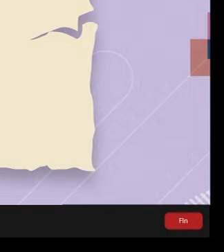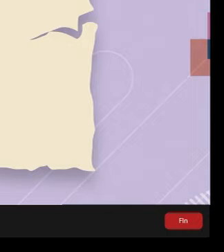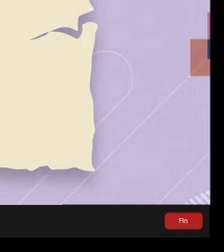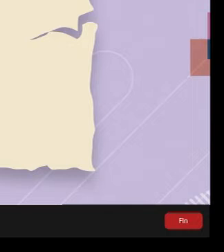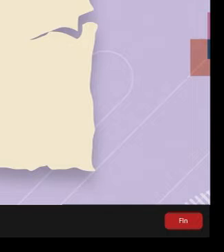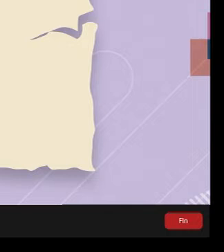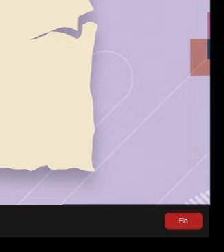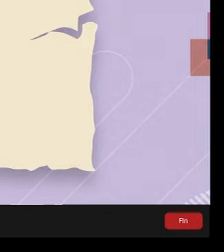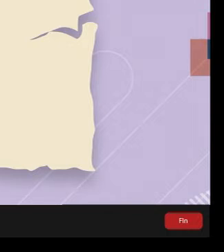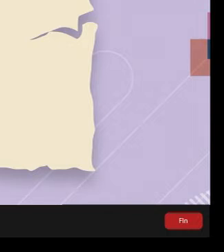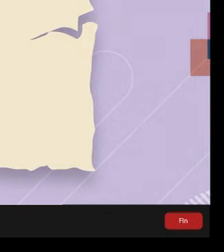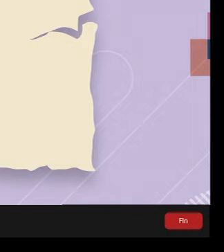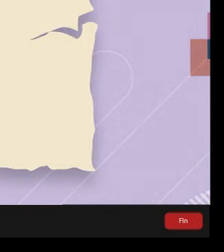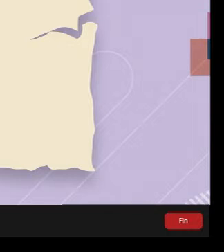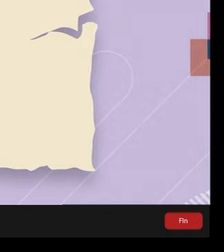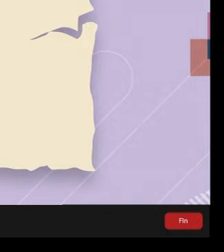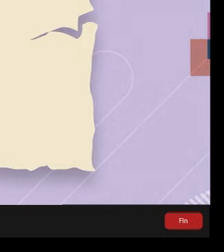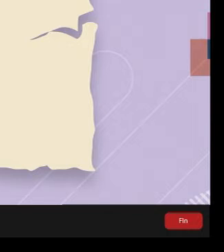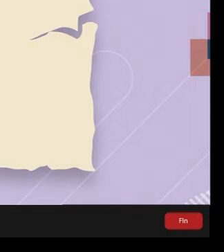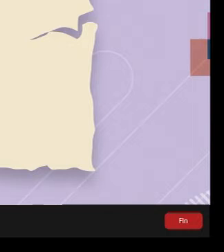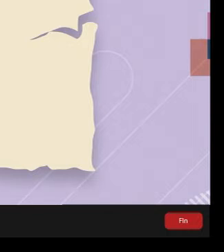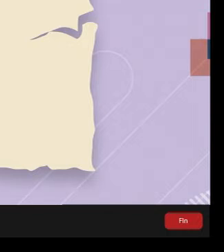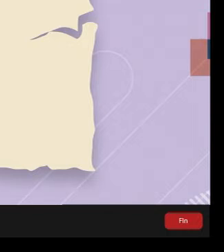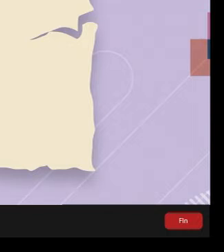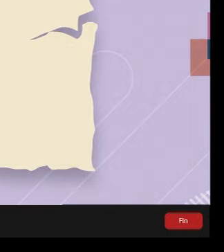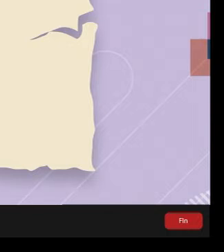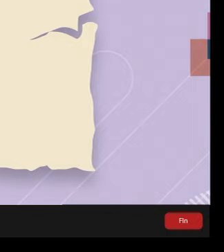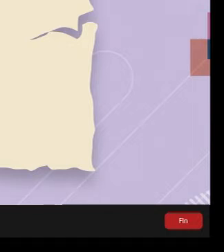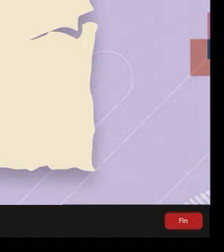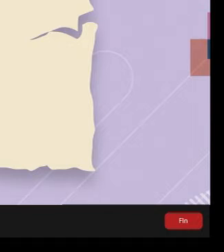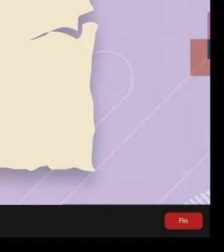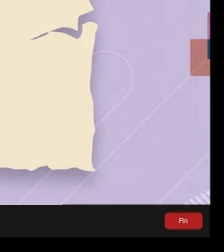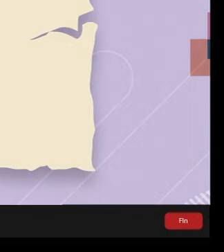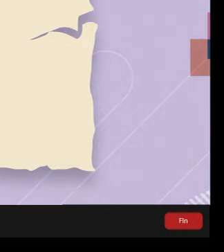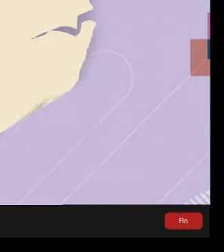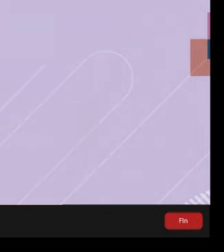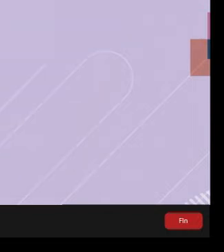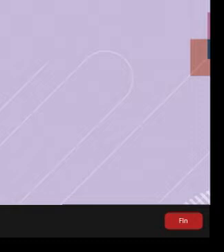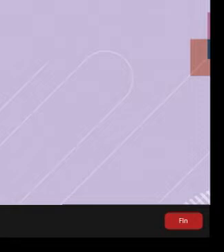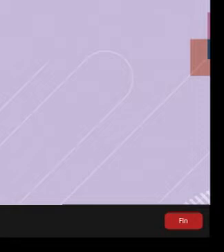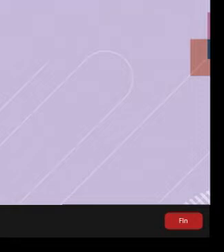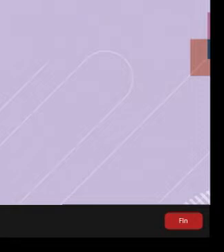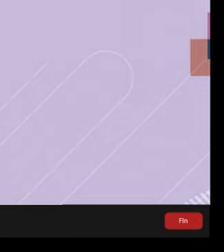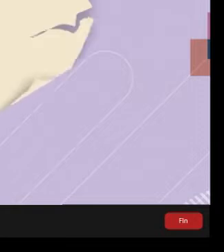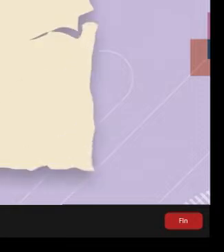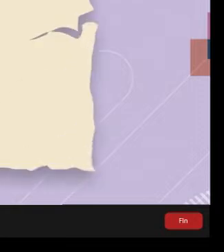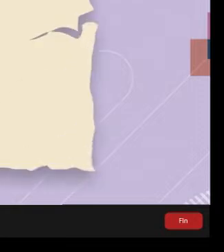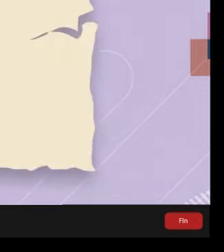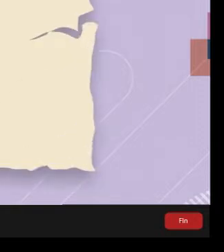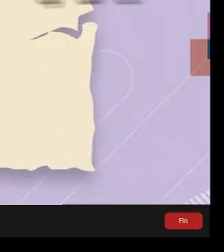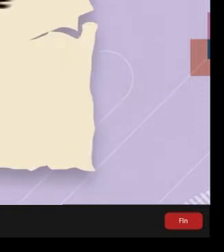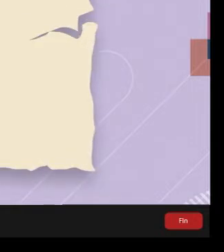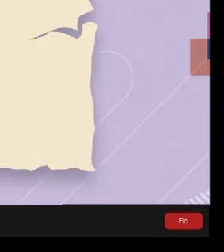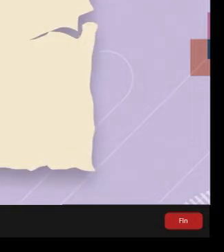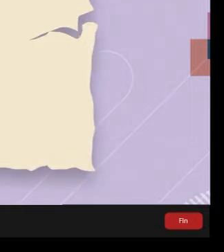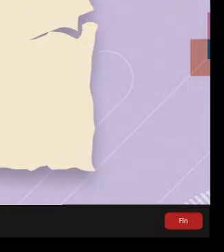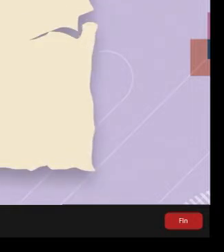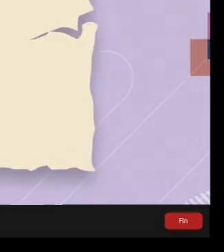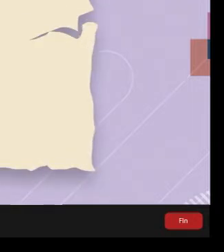por alguien que esté dotado de conocimiento e inteligencia, como la flecha es dirigida por el